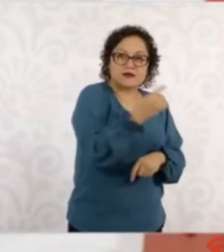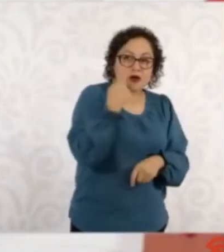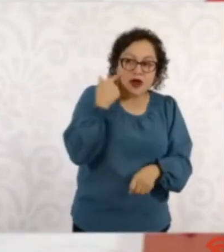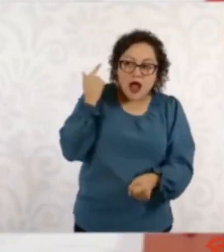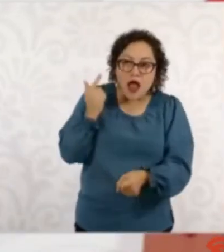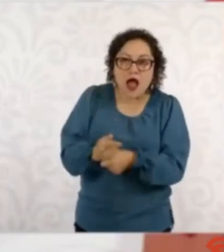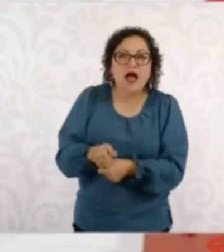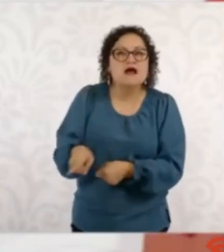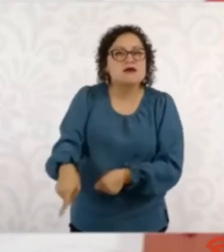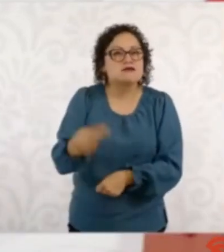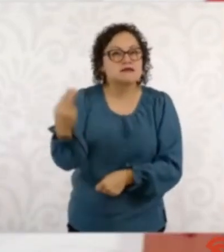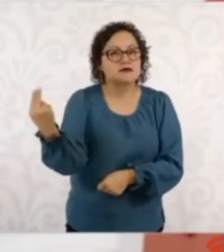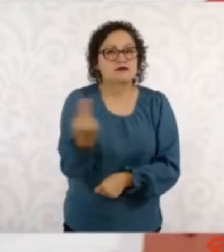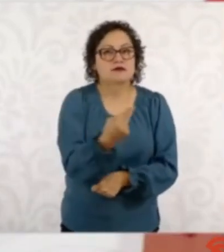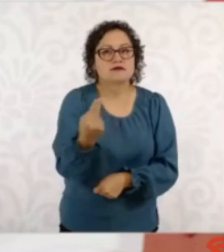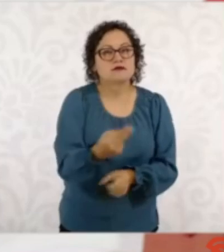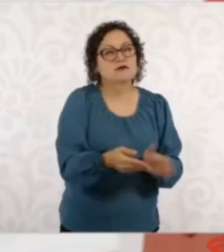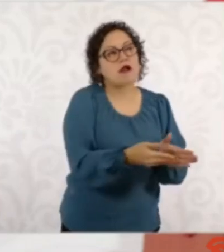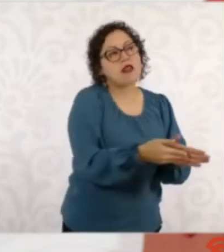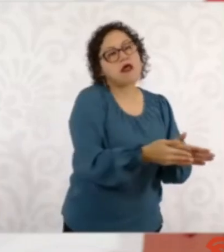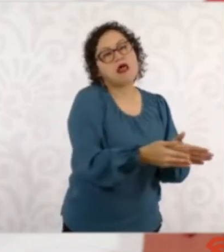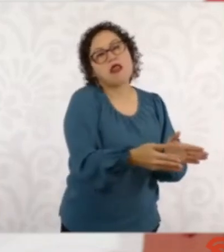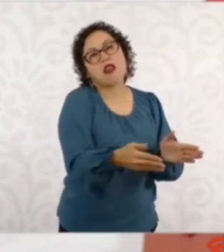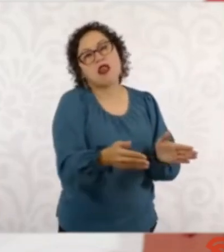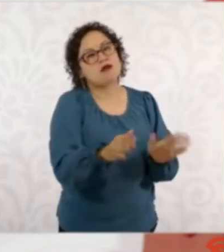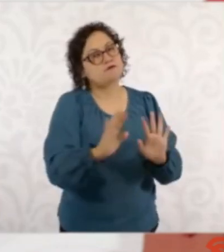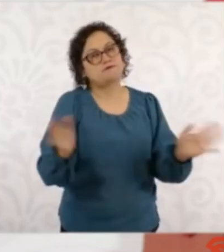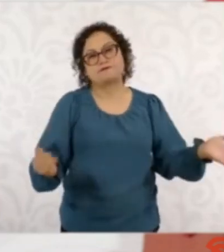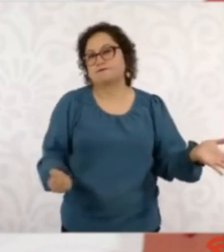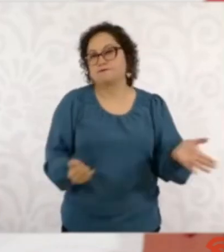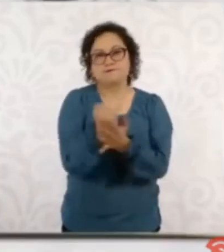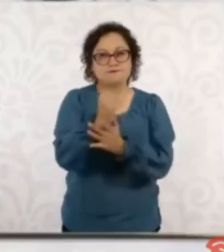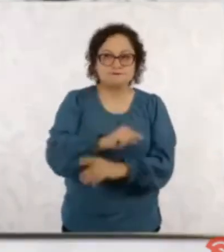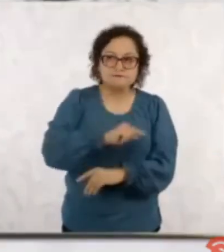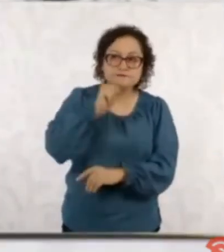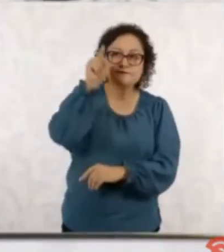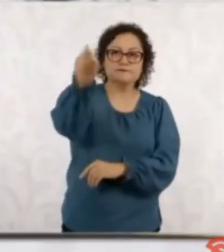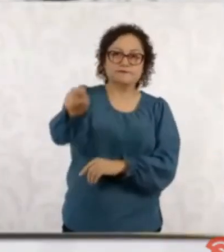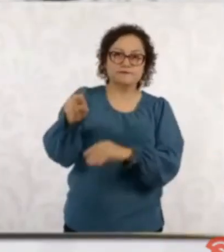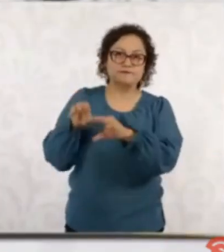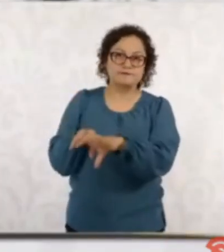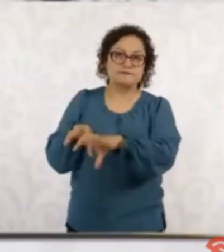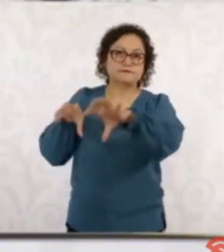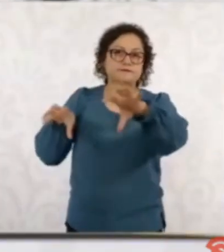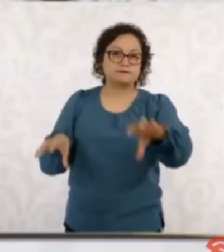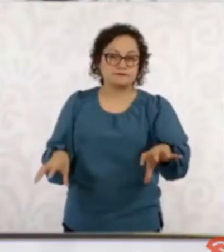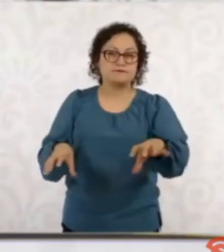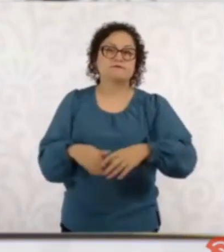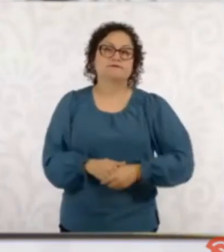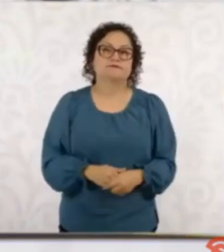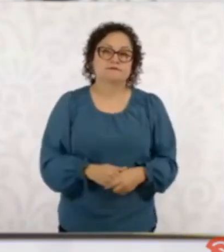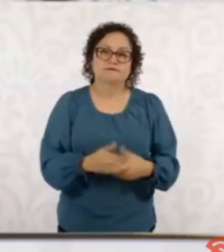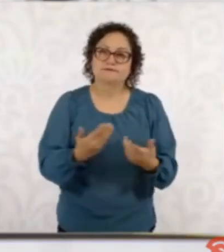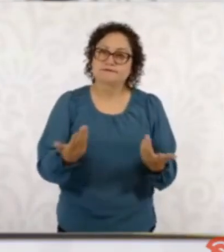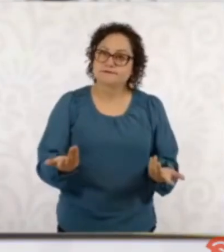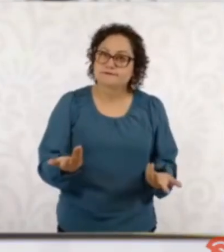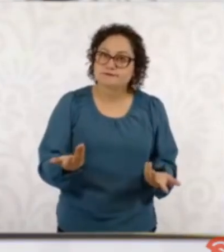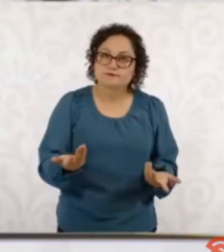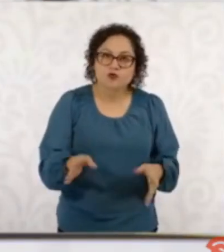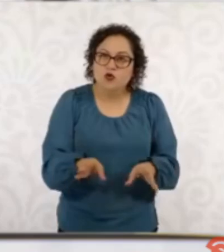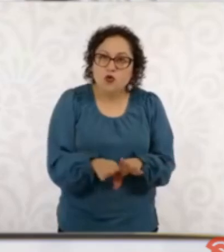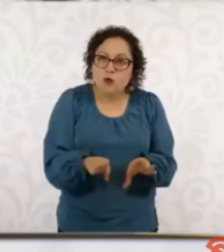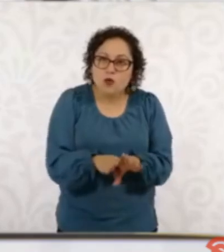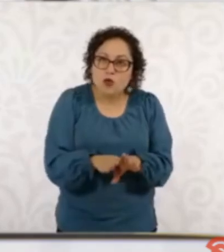grande. Y entonces se toma la decisión de reducir slots con base en pues,